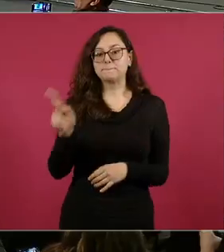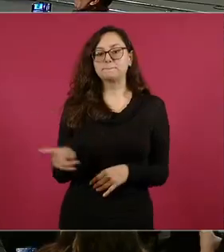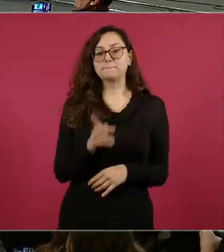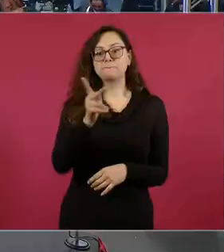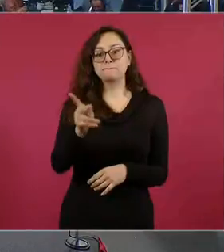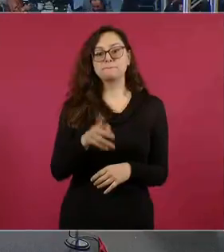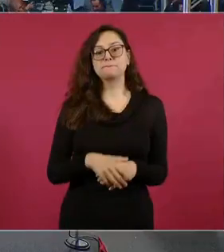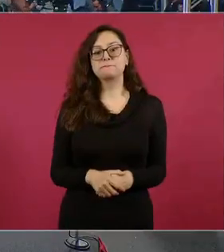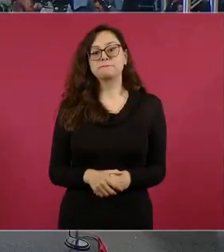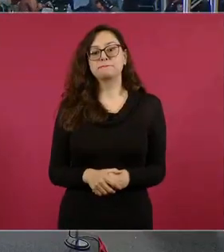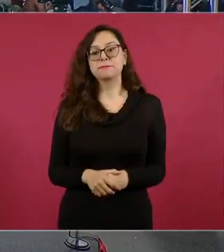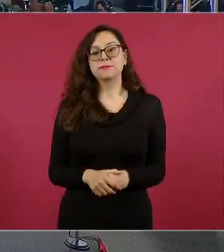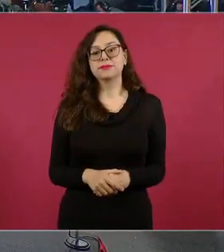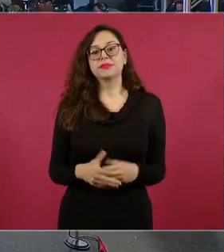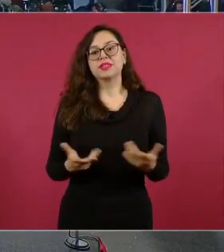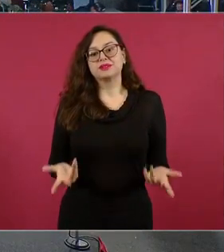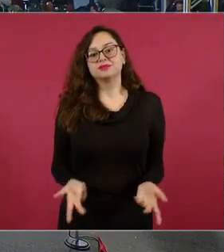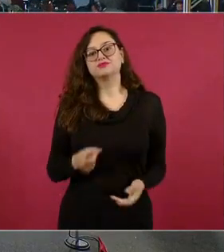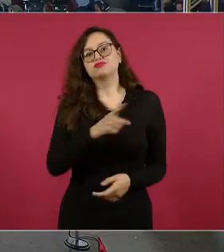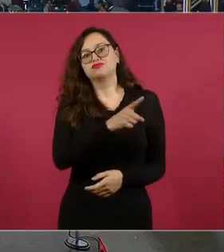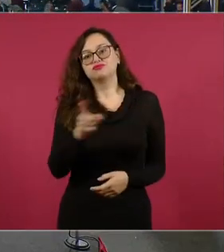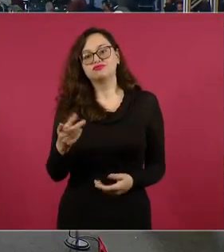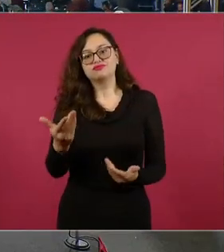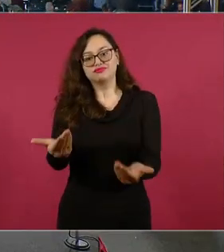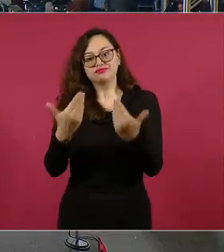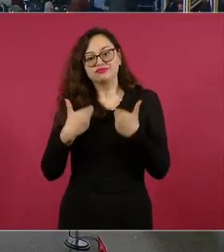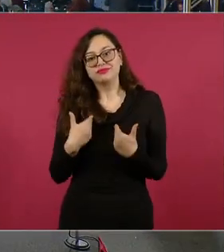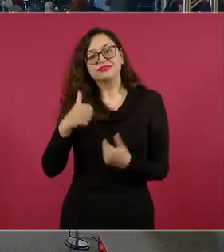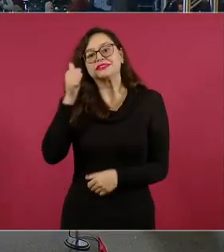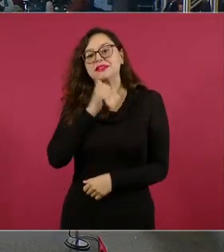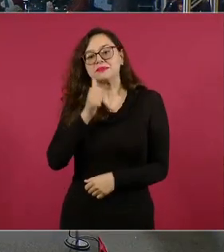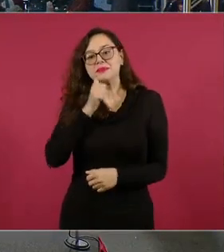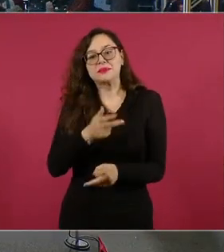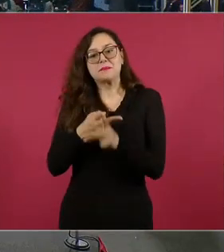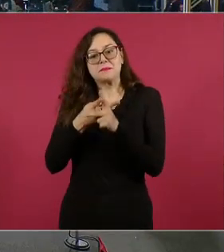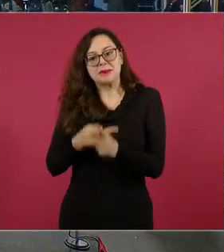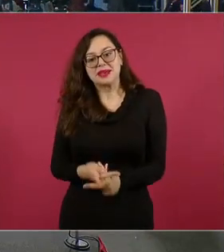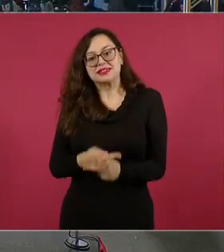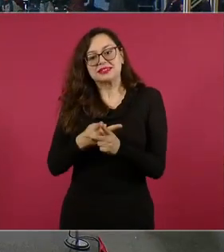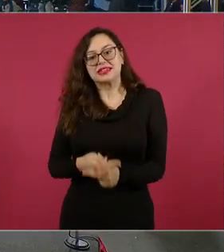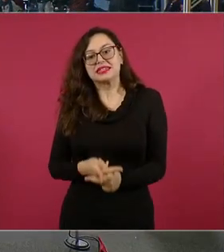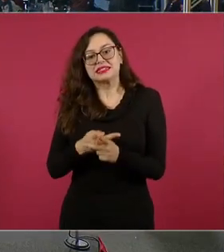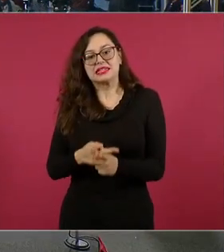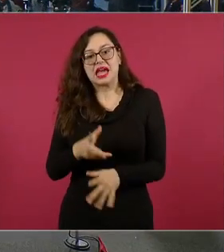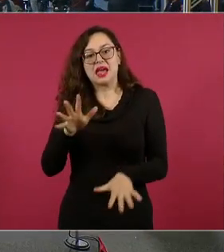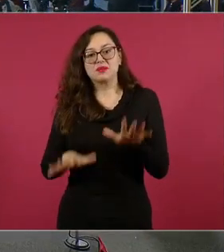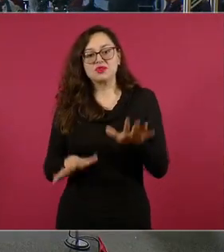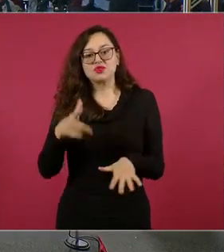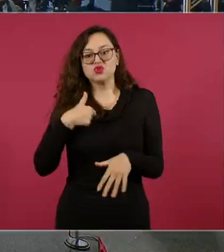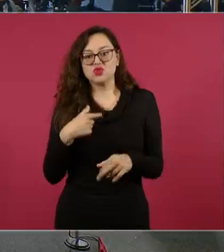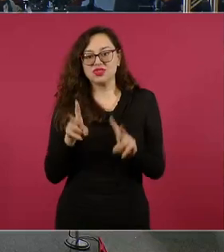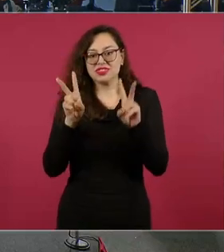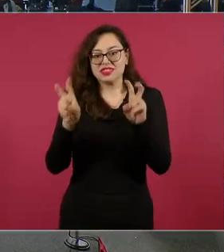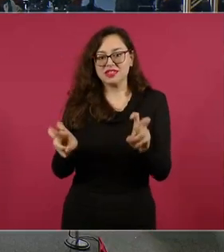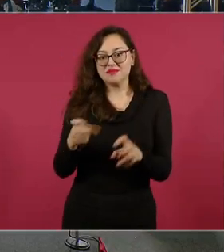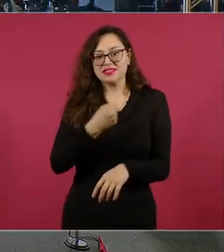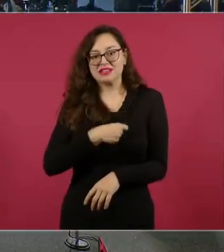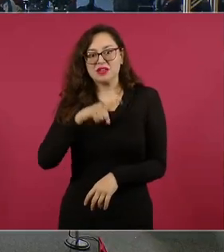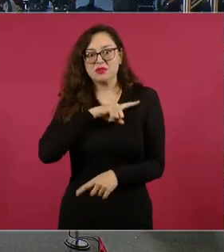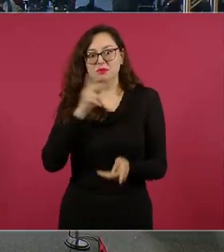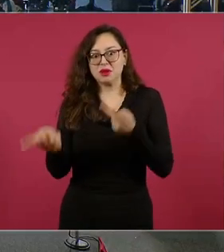que nada agradecerle su paciencia para con mi persona. Sé que los temas que de pronto manejo, el tema de la salud es